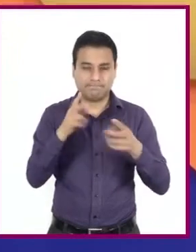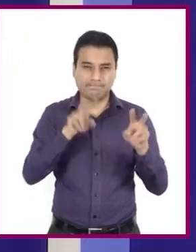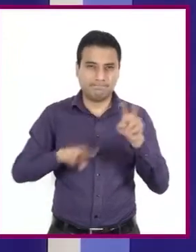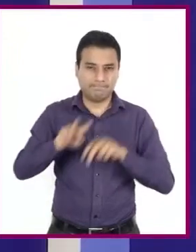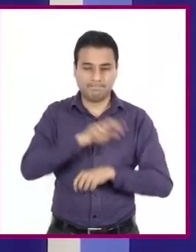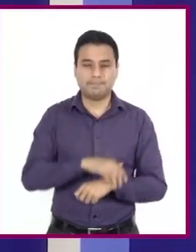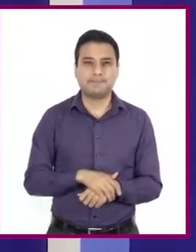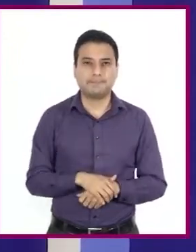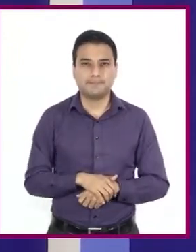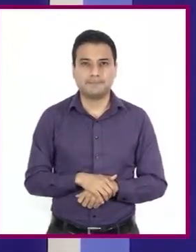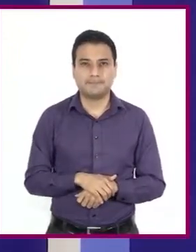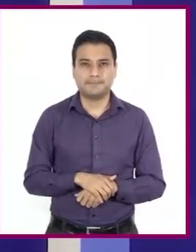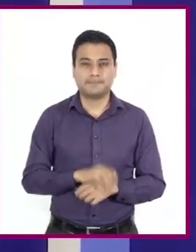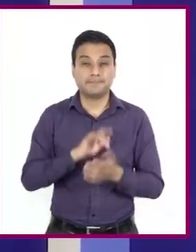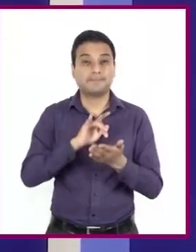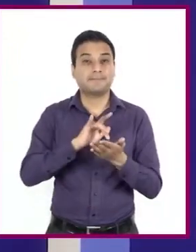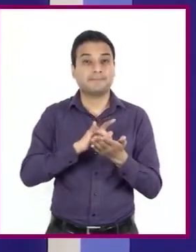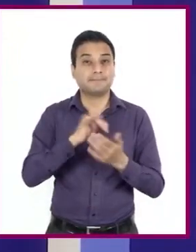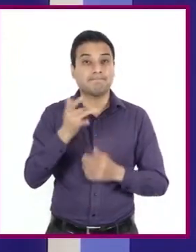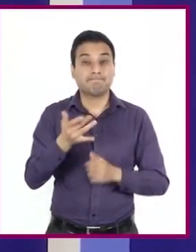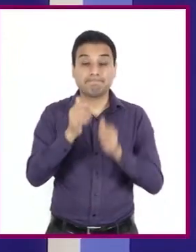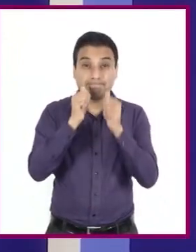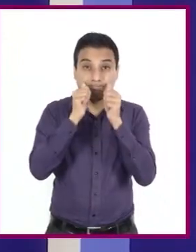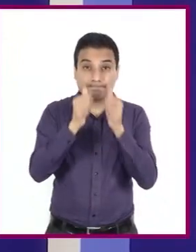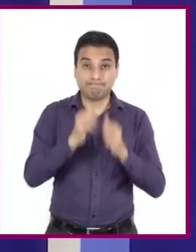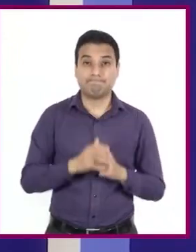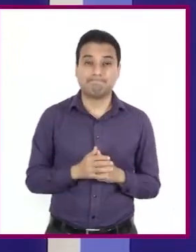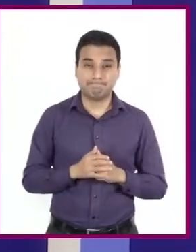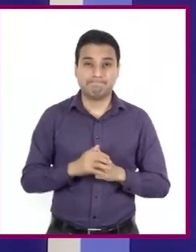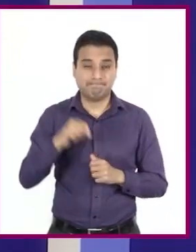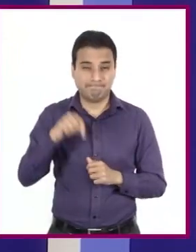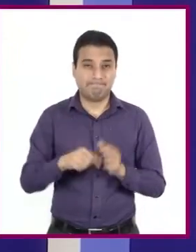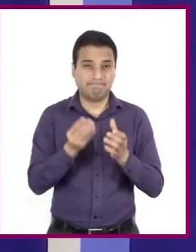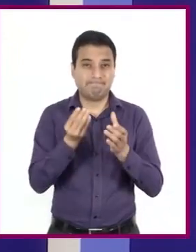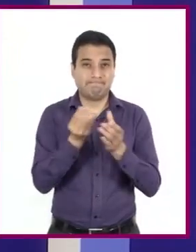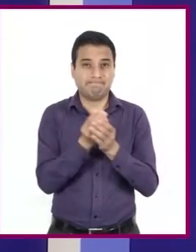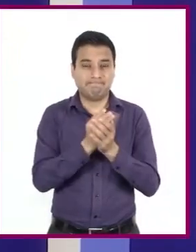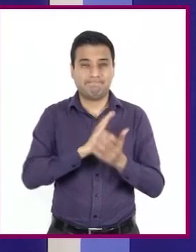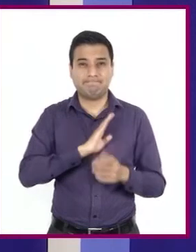quieran causar. Gracias por compartir con nosotros esta sesión de